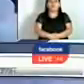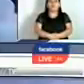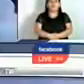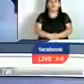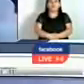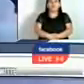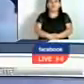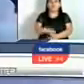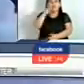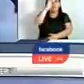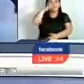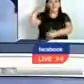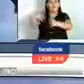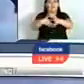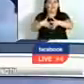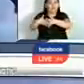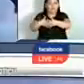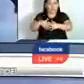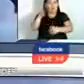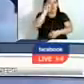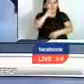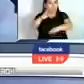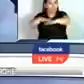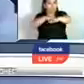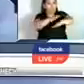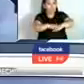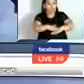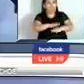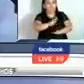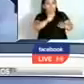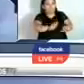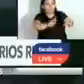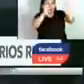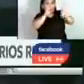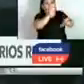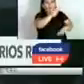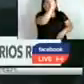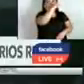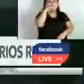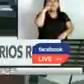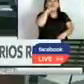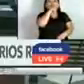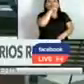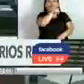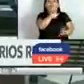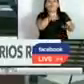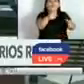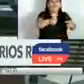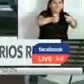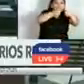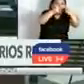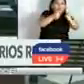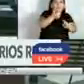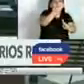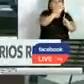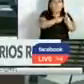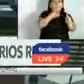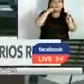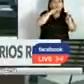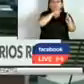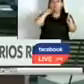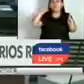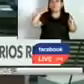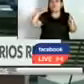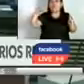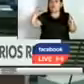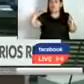El gobierno de los Estados Unidos anunció este martes sanciones contra Rusia por el envenenamiento y encarcelamiento del líder opositor ruso Alexei